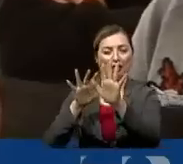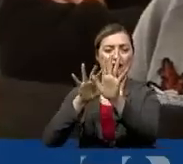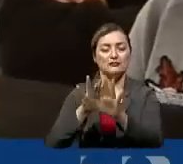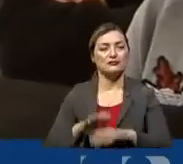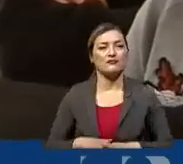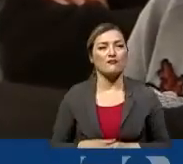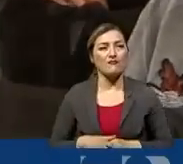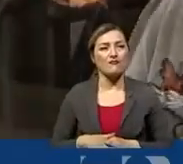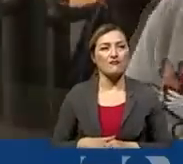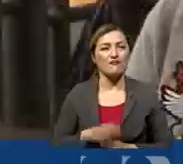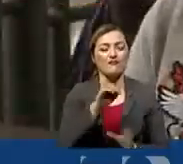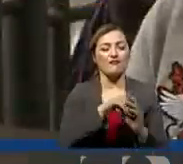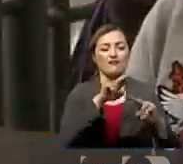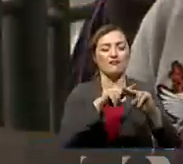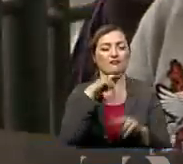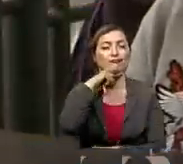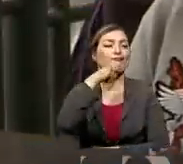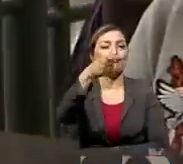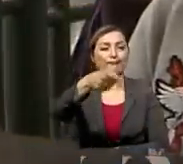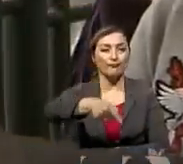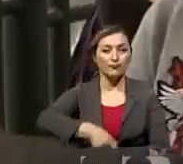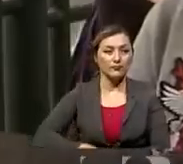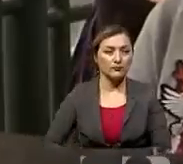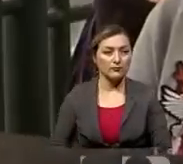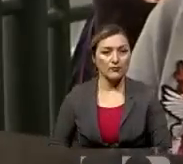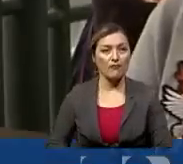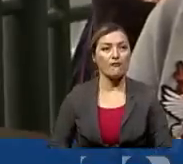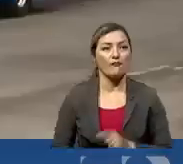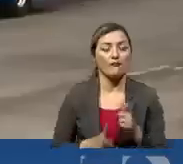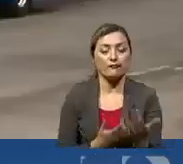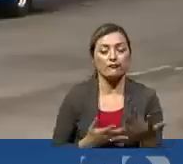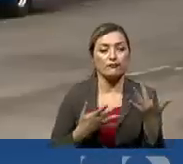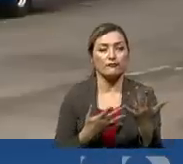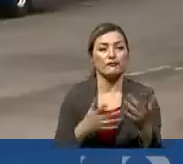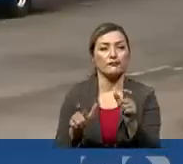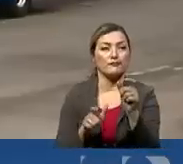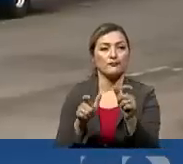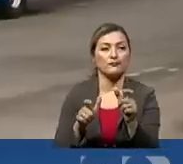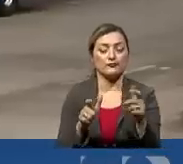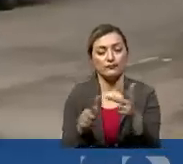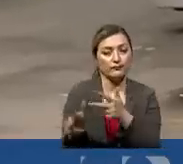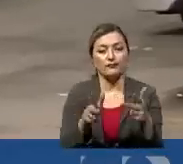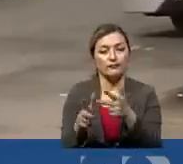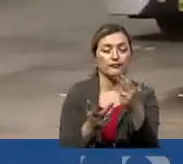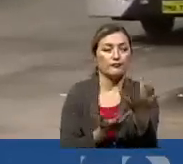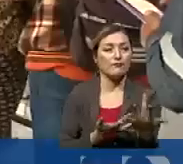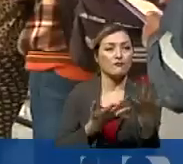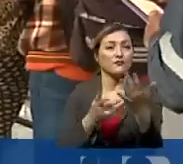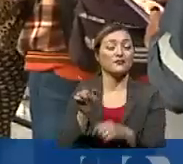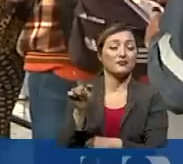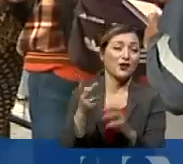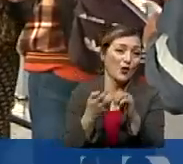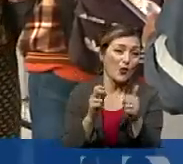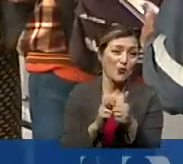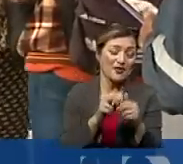es horrible. Que vengan constantemente porque la gente está esperando. El principal problema es que los buses convencionales